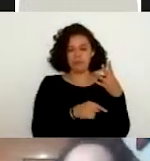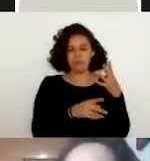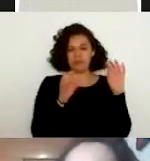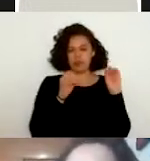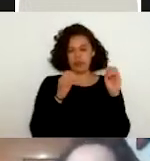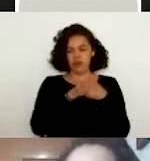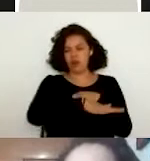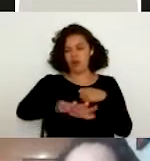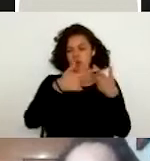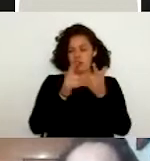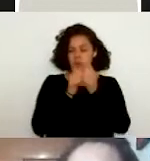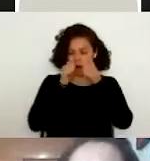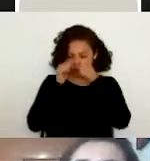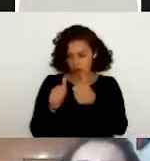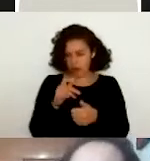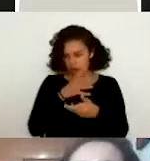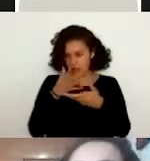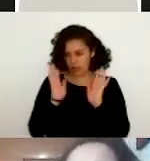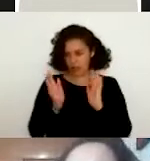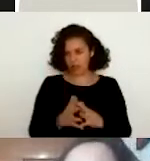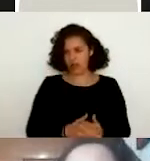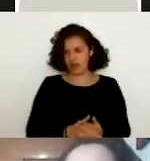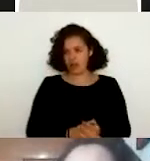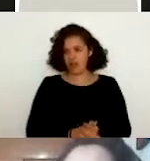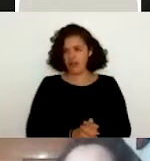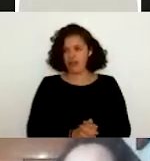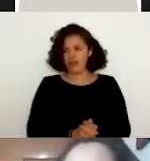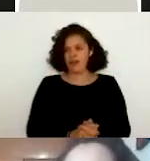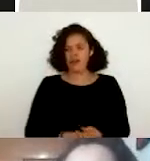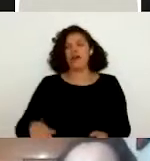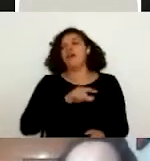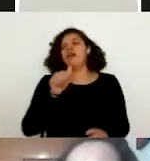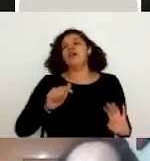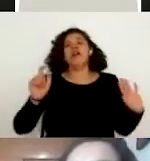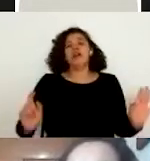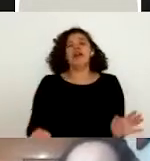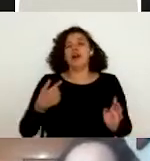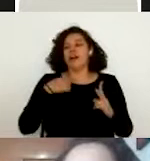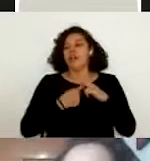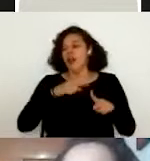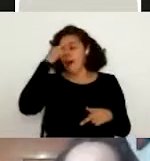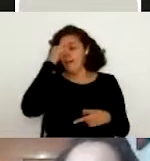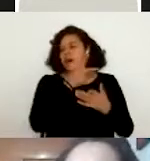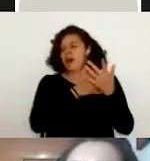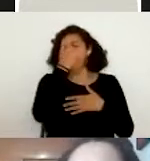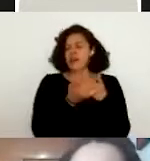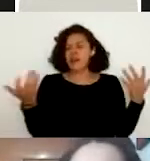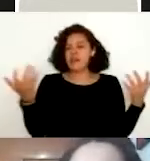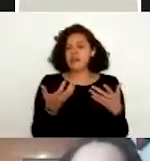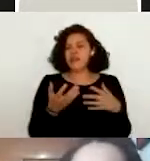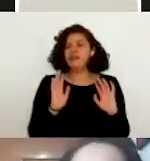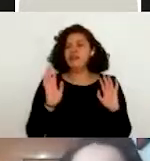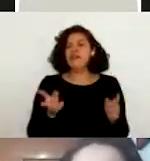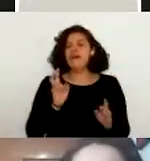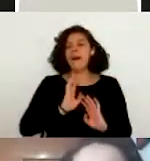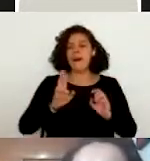de población o este tipo de problemática. Entonces, de ahí nace la inquietud por elaborar este proyecto, ¿no? Esa sería la